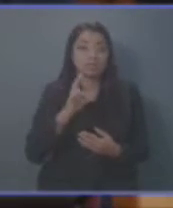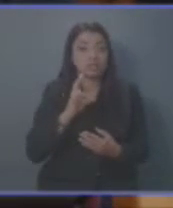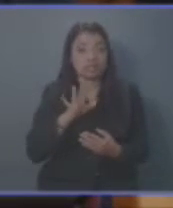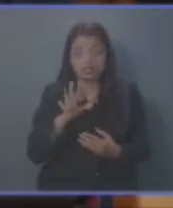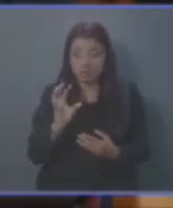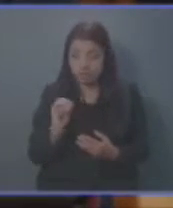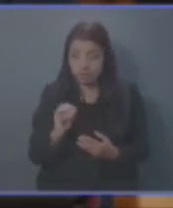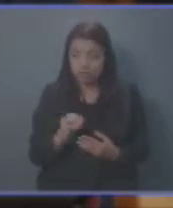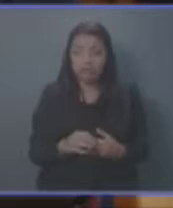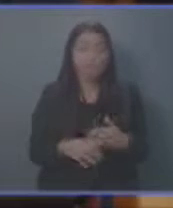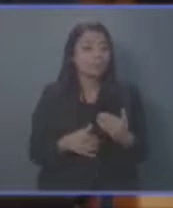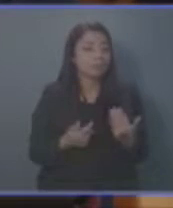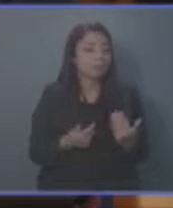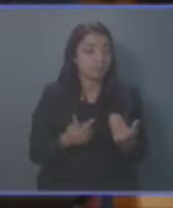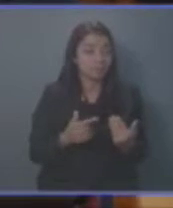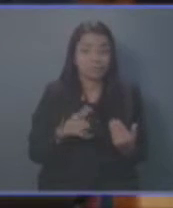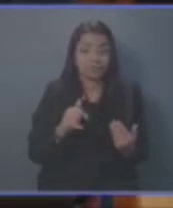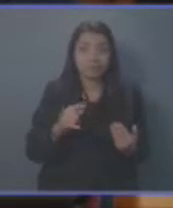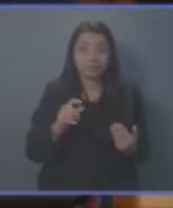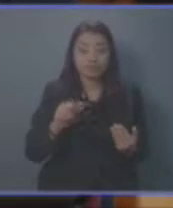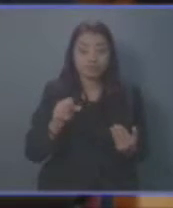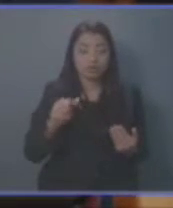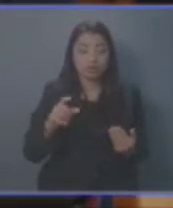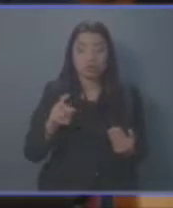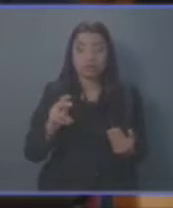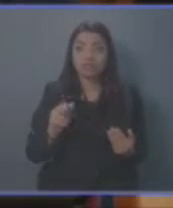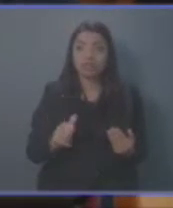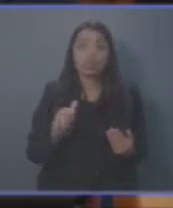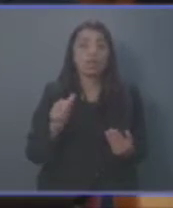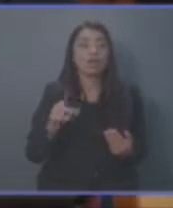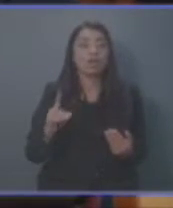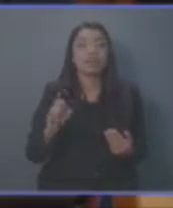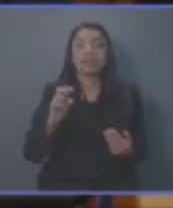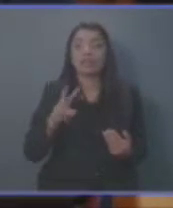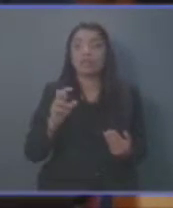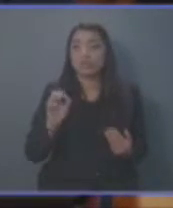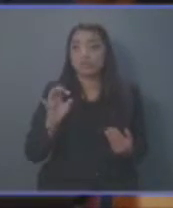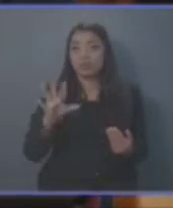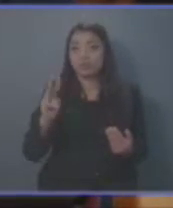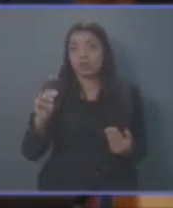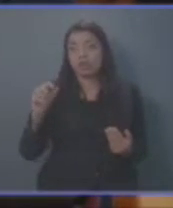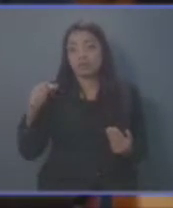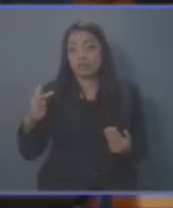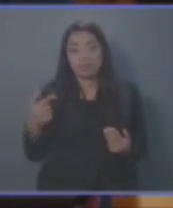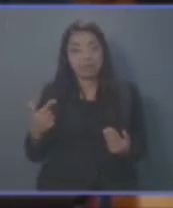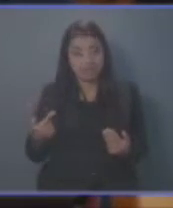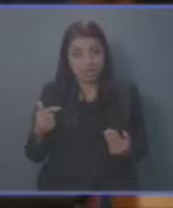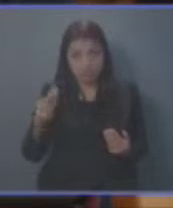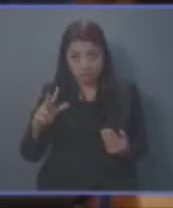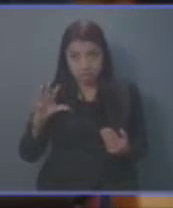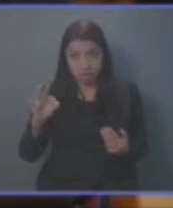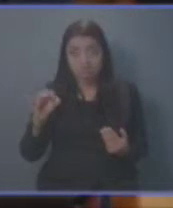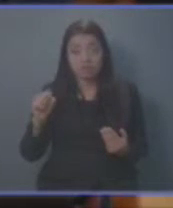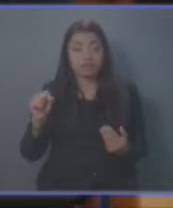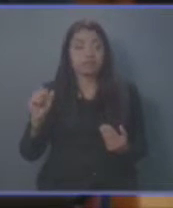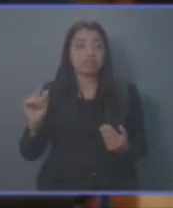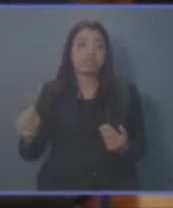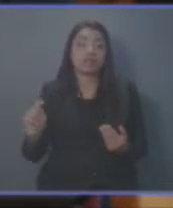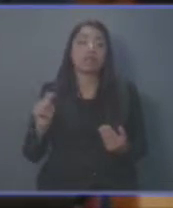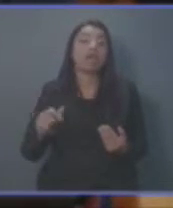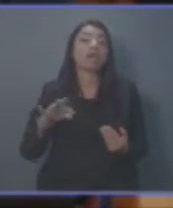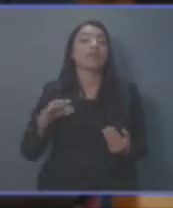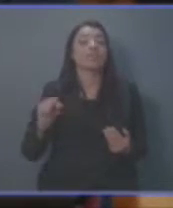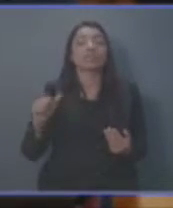750. Letrozole AB 2.5 miligramos 30 FCT FSA.